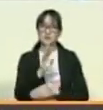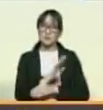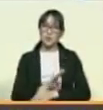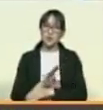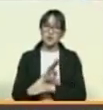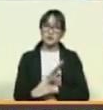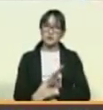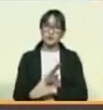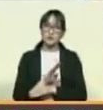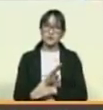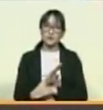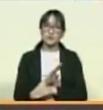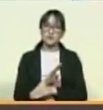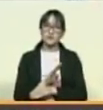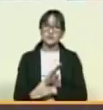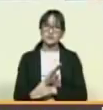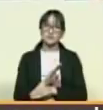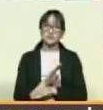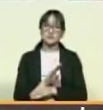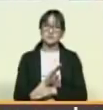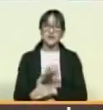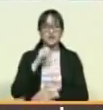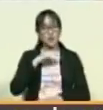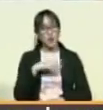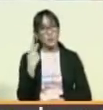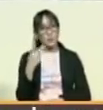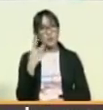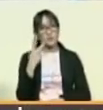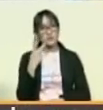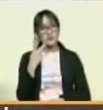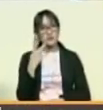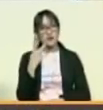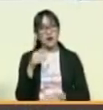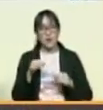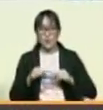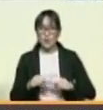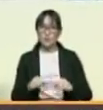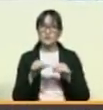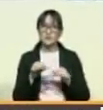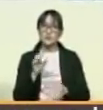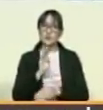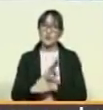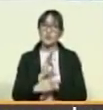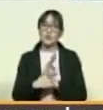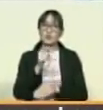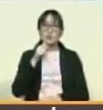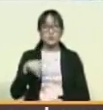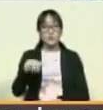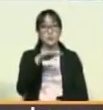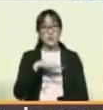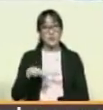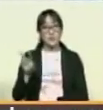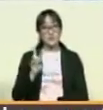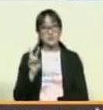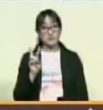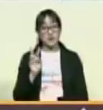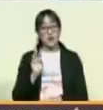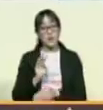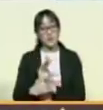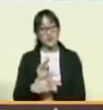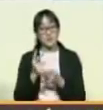más protector de los presidentes que ha tenido la historia política de Venezuela, Nicolás Maduro, continúe cuidando al pueblo de Venezuela, cuidando nuestra